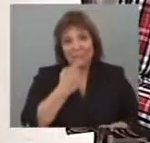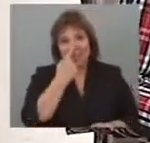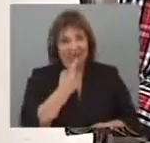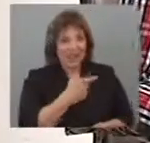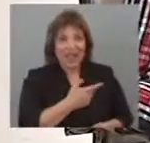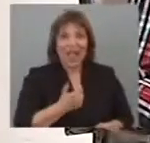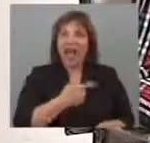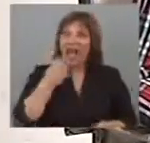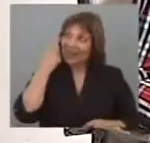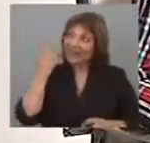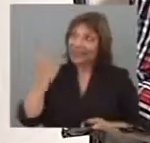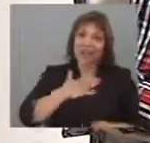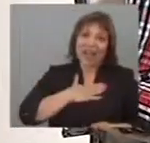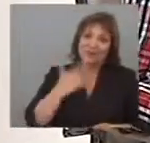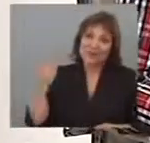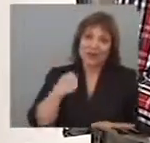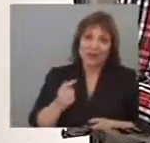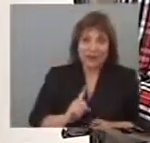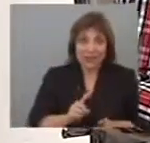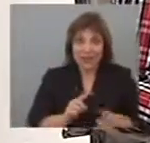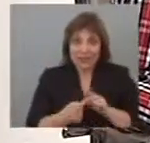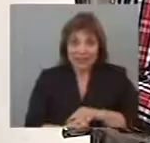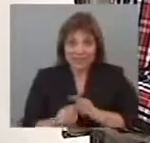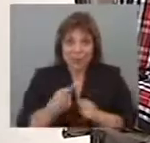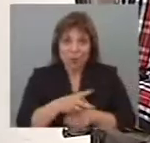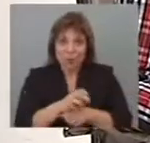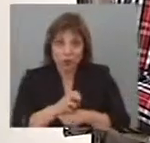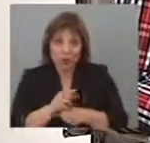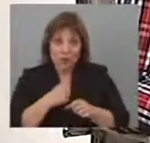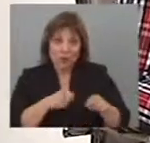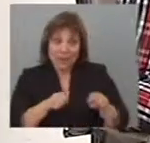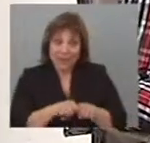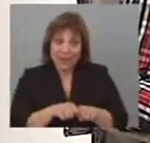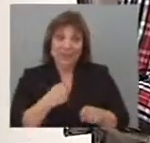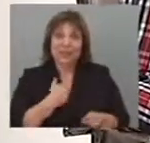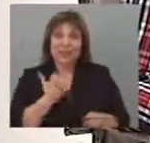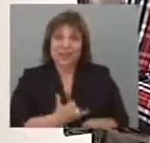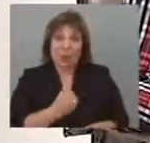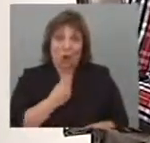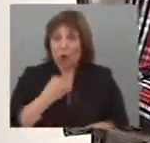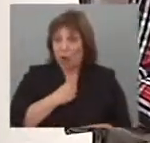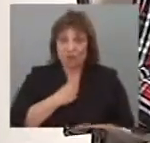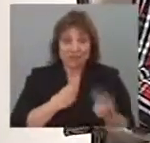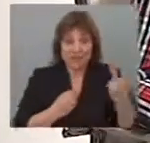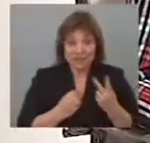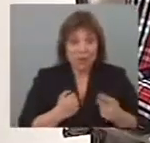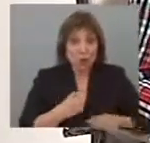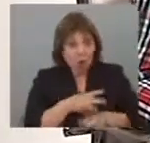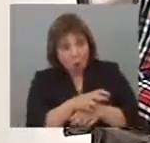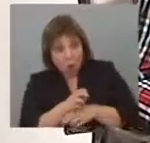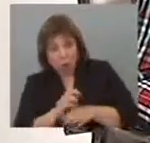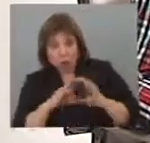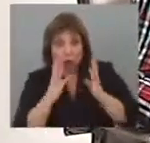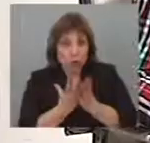como pareja, cuando en realidad es una forma de control. Se supone que si yo tengo, estoy en pareja contigo es porque tengo confianza contigo y no tengo que controlarte de esa forma,